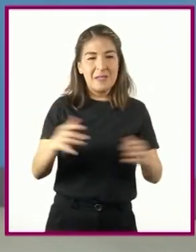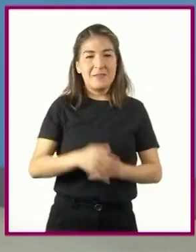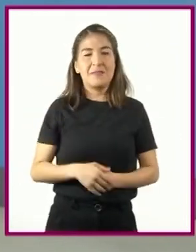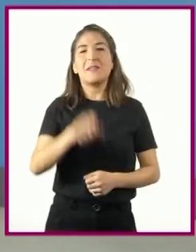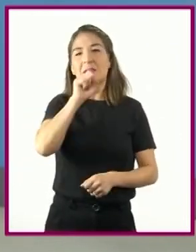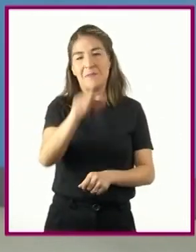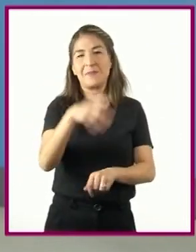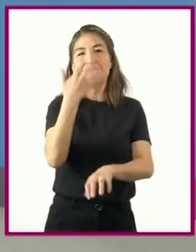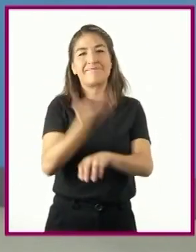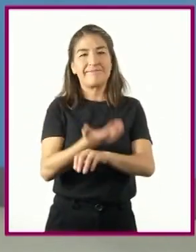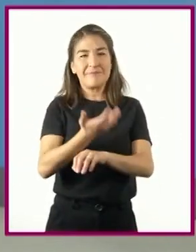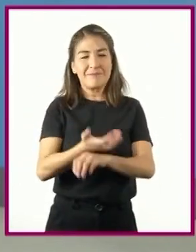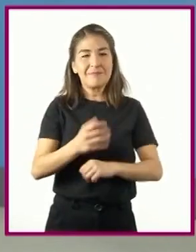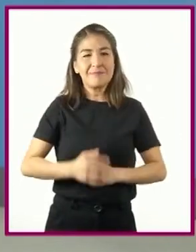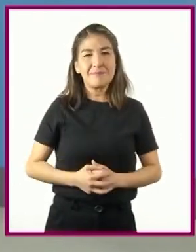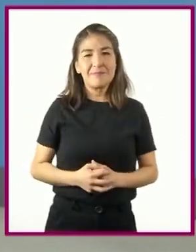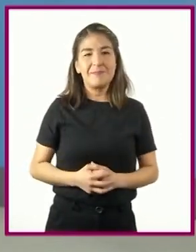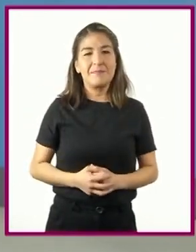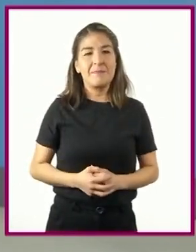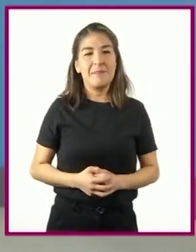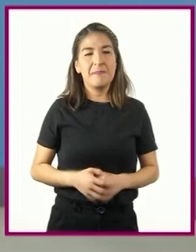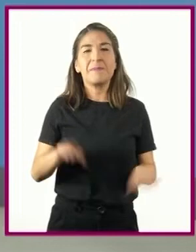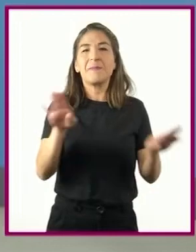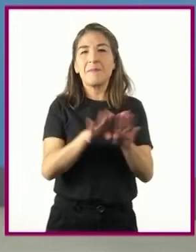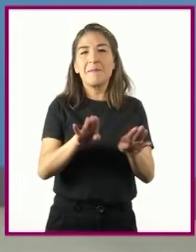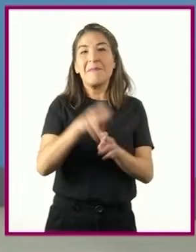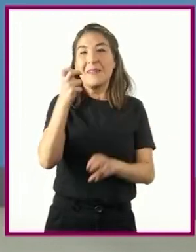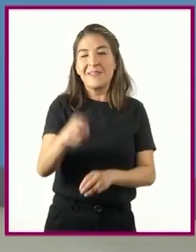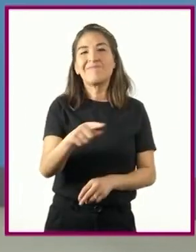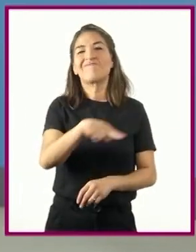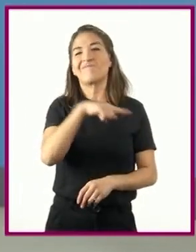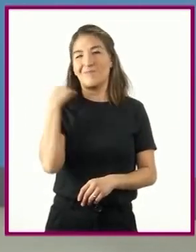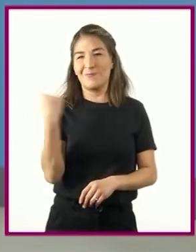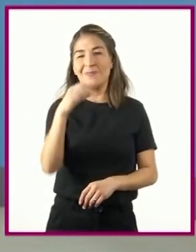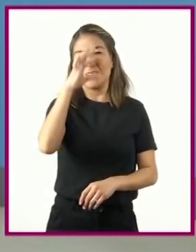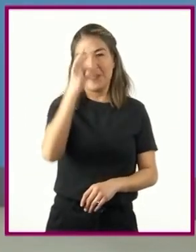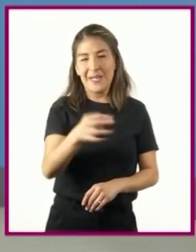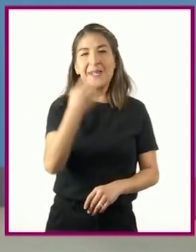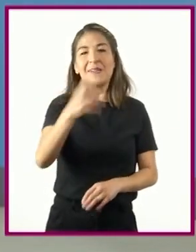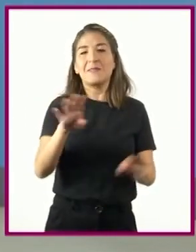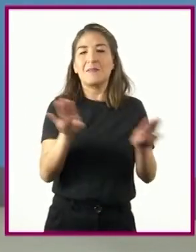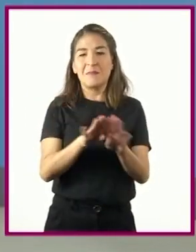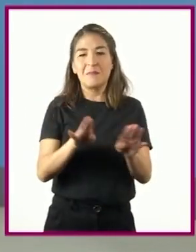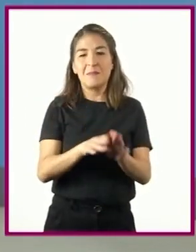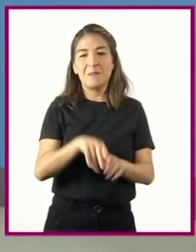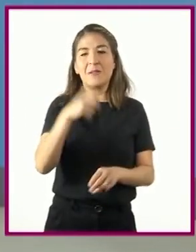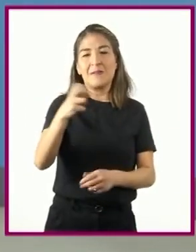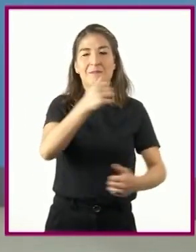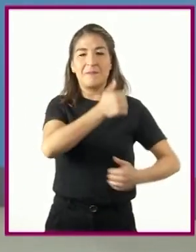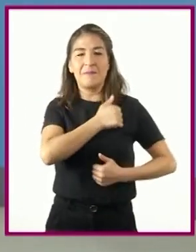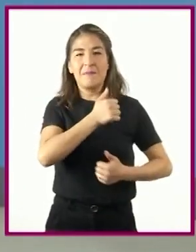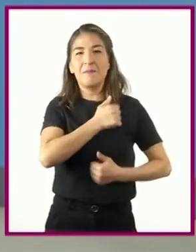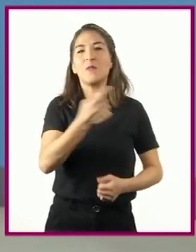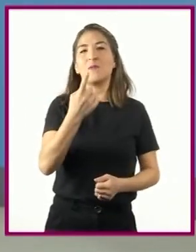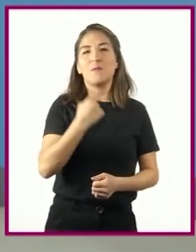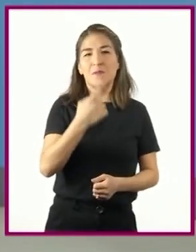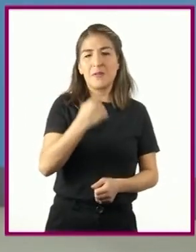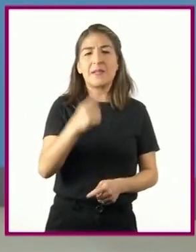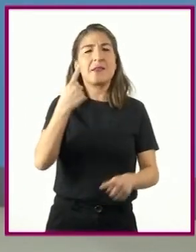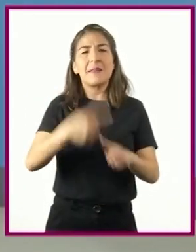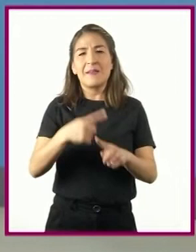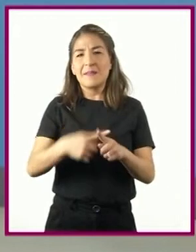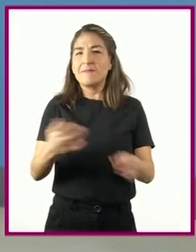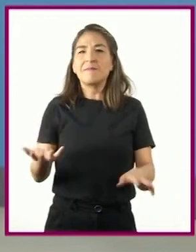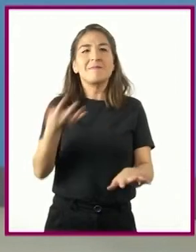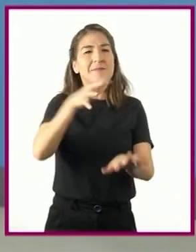los Estados Unidos de América. Intento que fracasó y fueron derrotados por el Ejército Rojo, integrado en